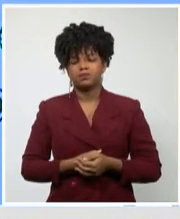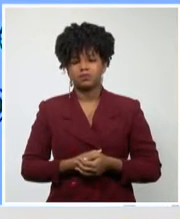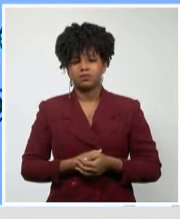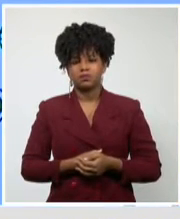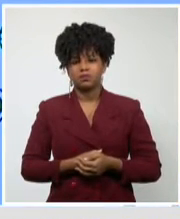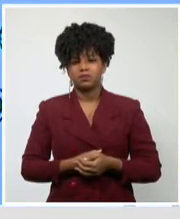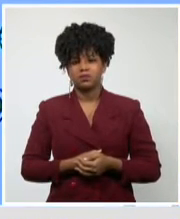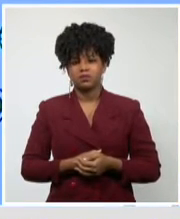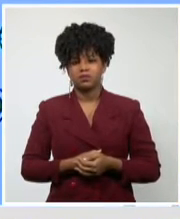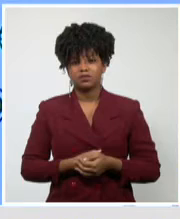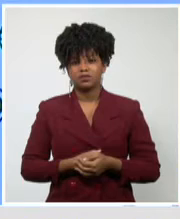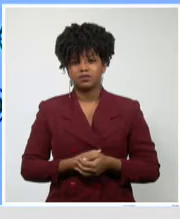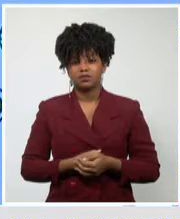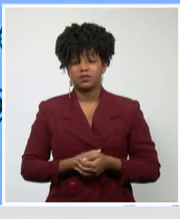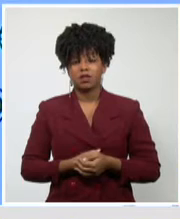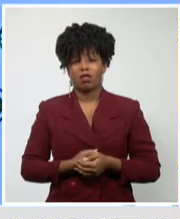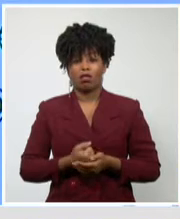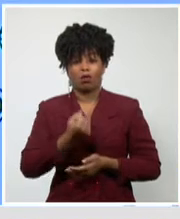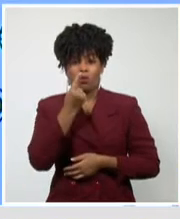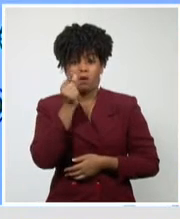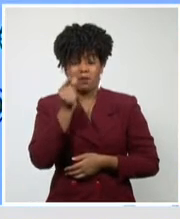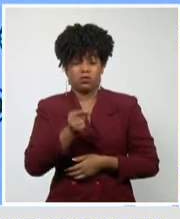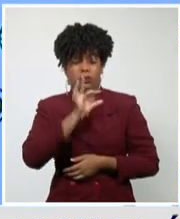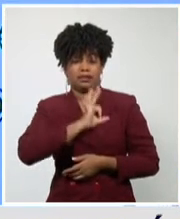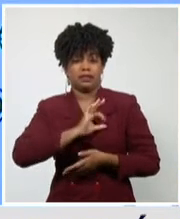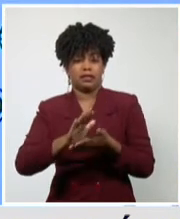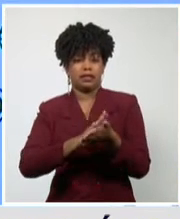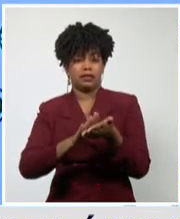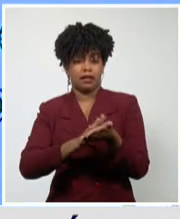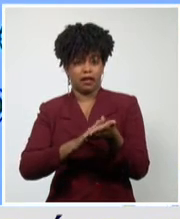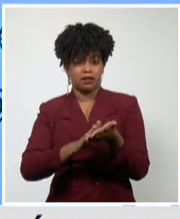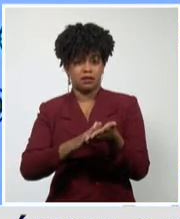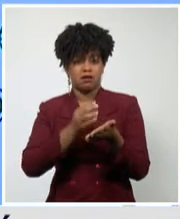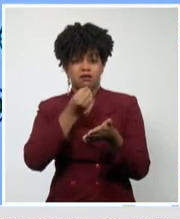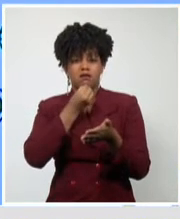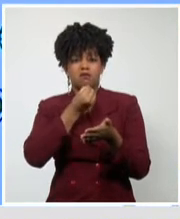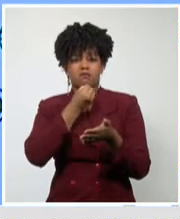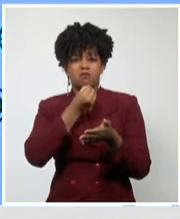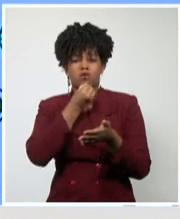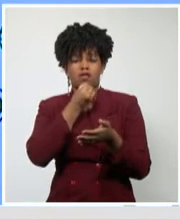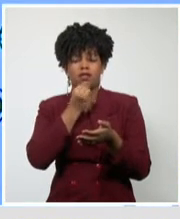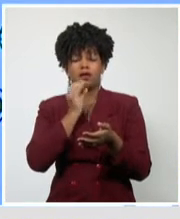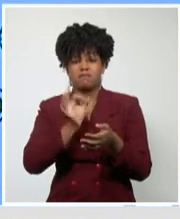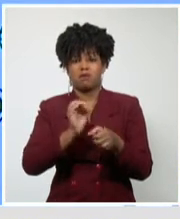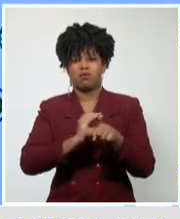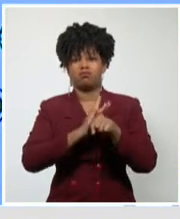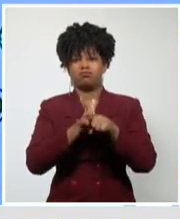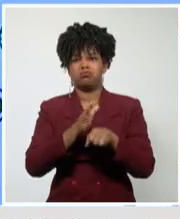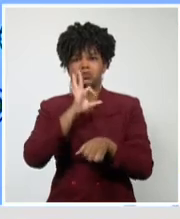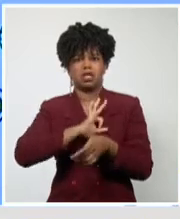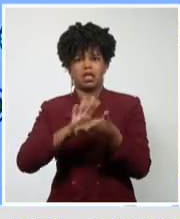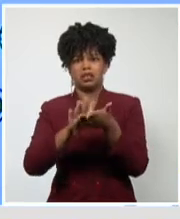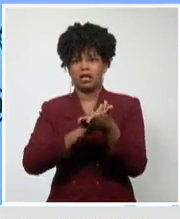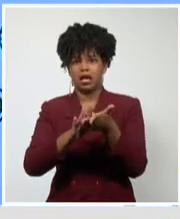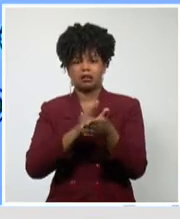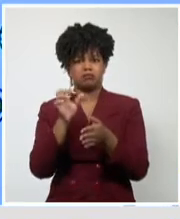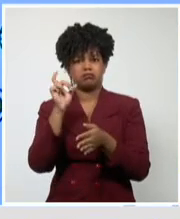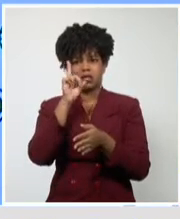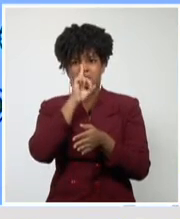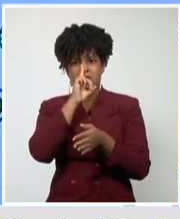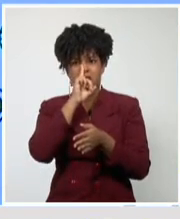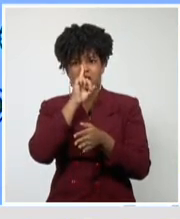siguiente: ¿un paciente asintomático puede pasar por la estadía de la COVID-19 sin los síntomas de la enfermedad y